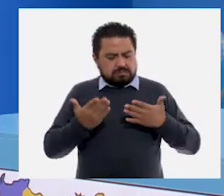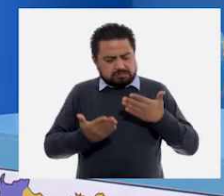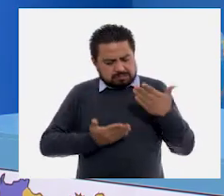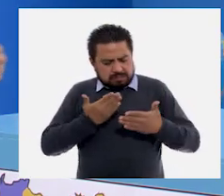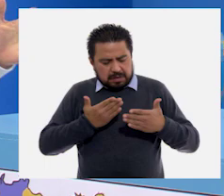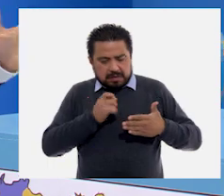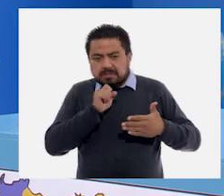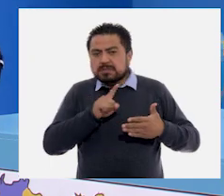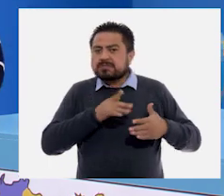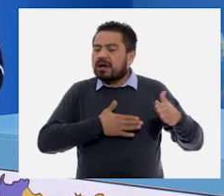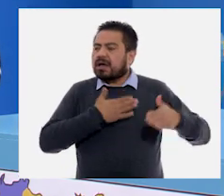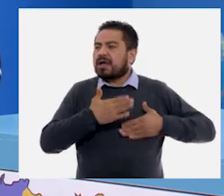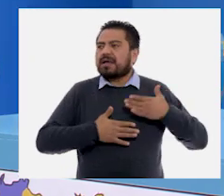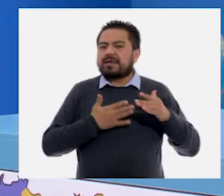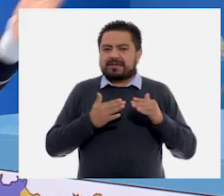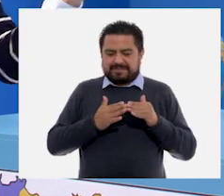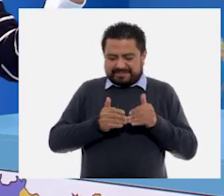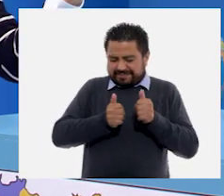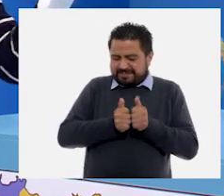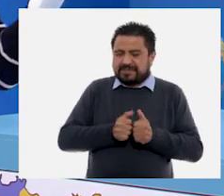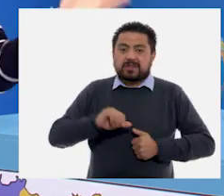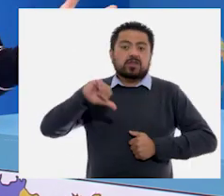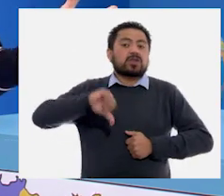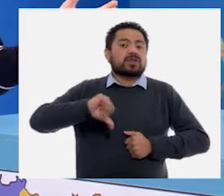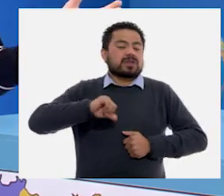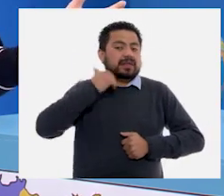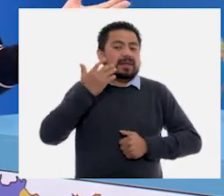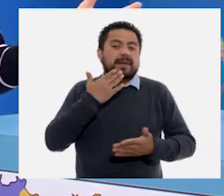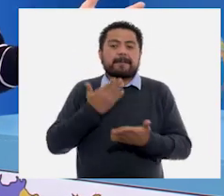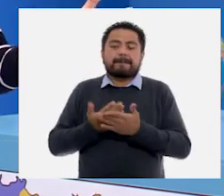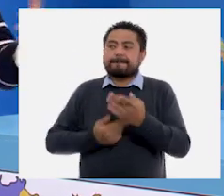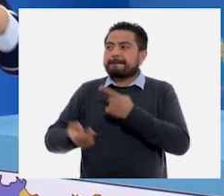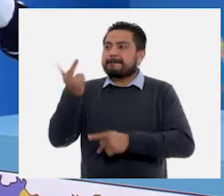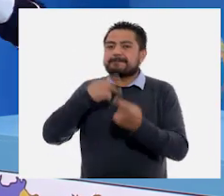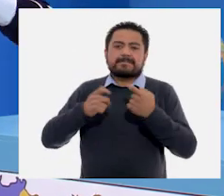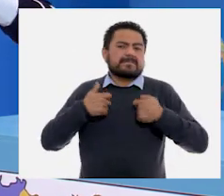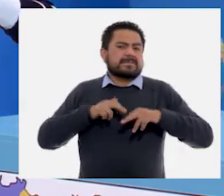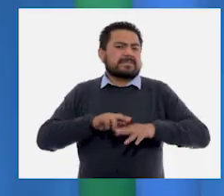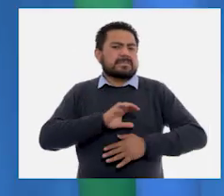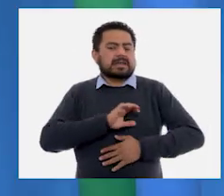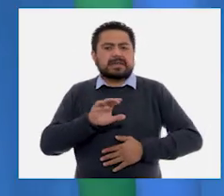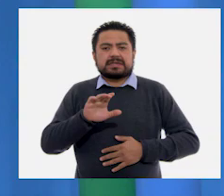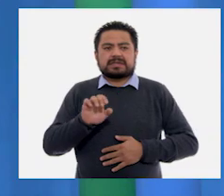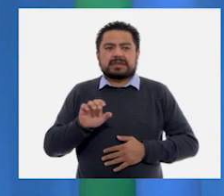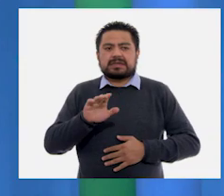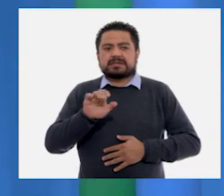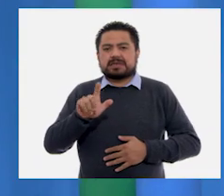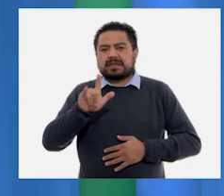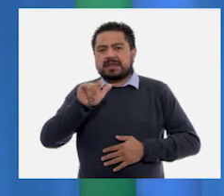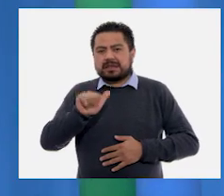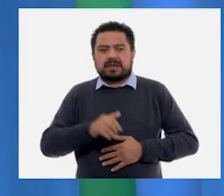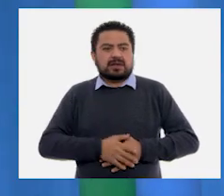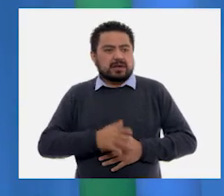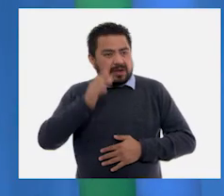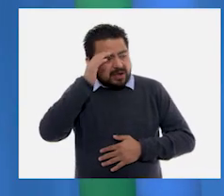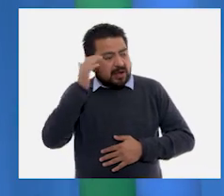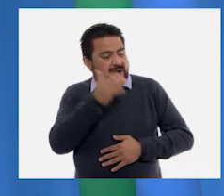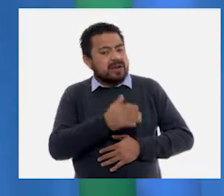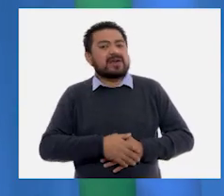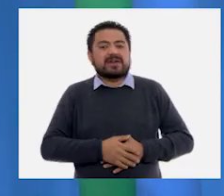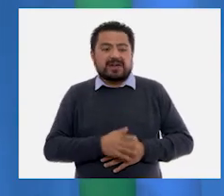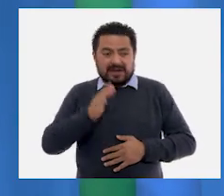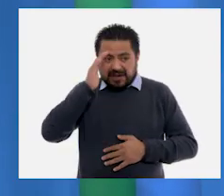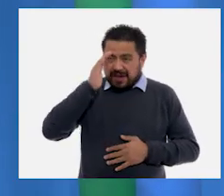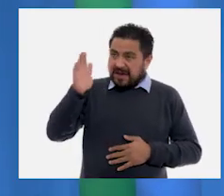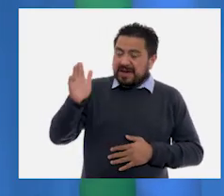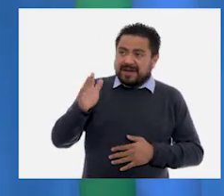y divertirnos desde nuestros hogares. Hoy queremos darle la bienvenida a nuestra querida maestra Cecilia. Hola, Larisa. Hola,